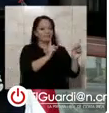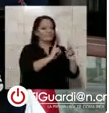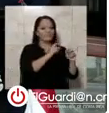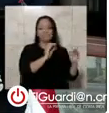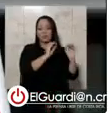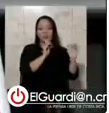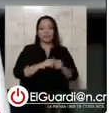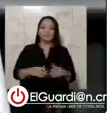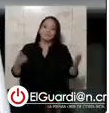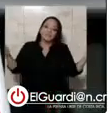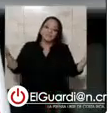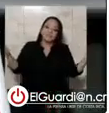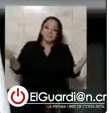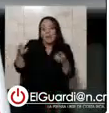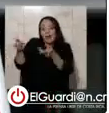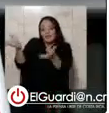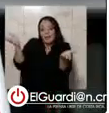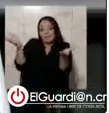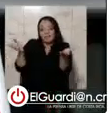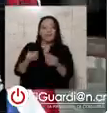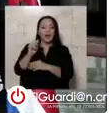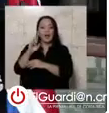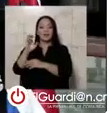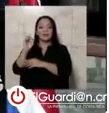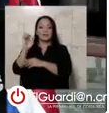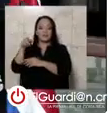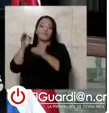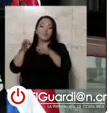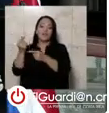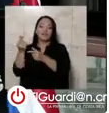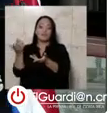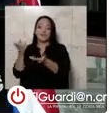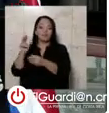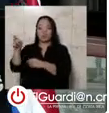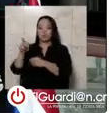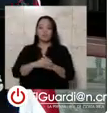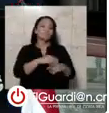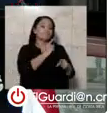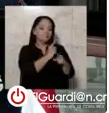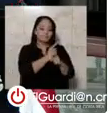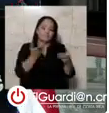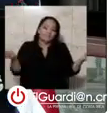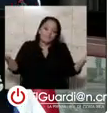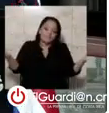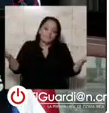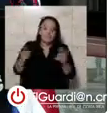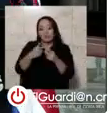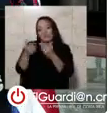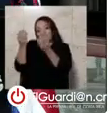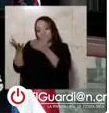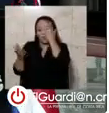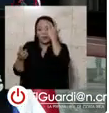ok. Ahí está. Y ARECEP fija las tarifas, no es usted. Así es. Entonces ahí tiene usted. Perdón,